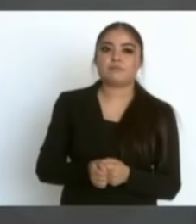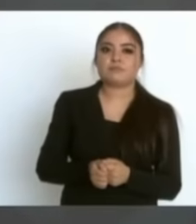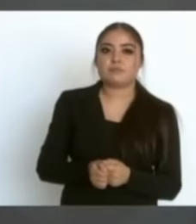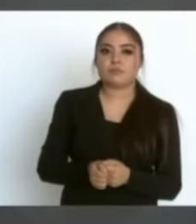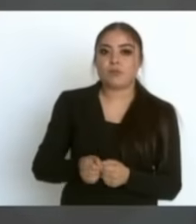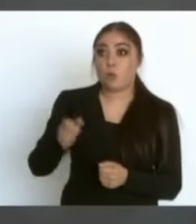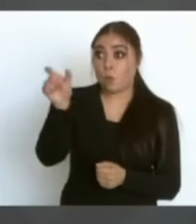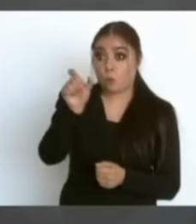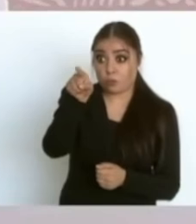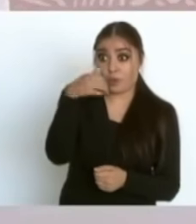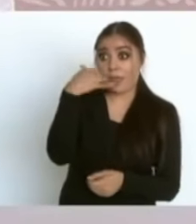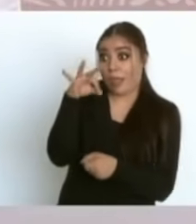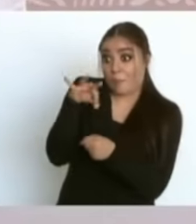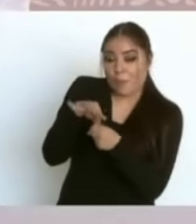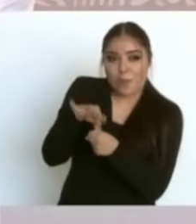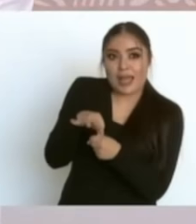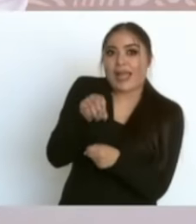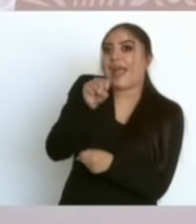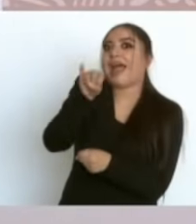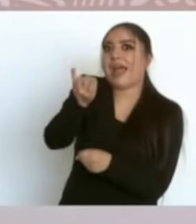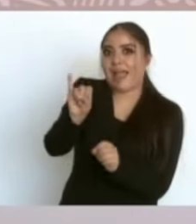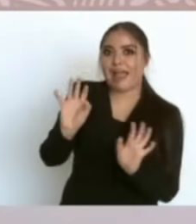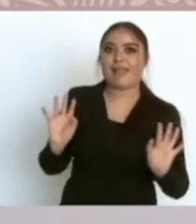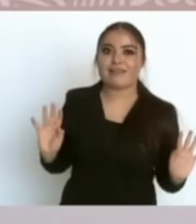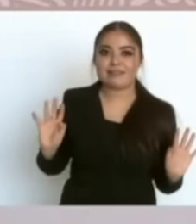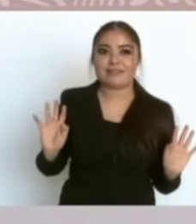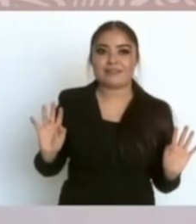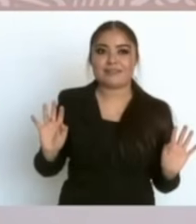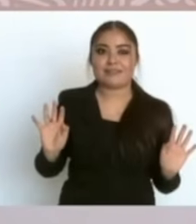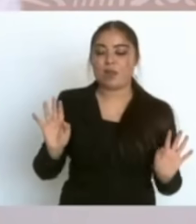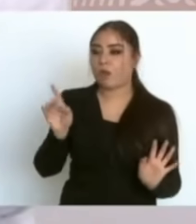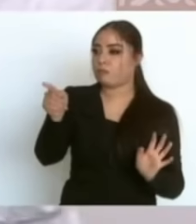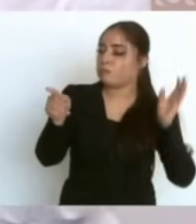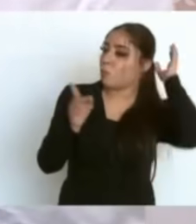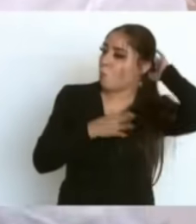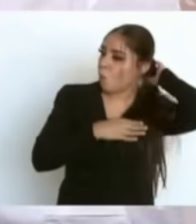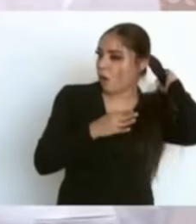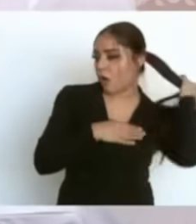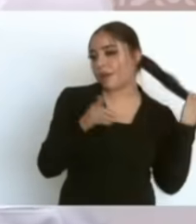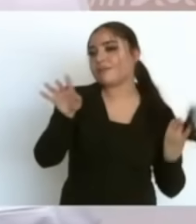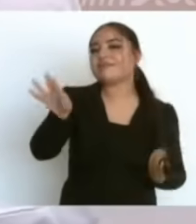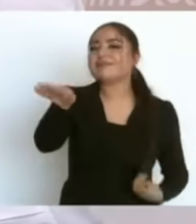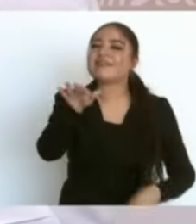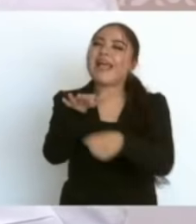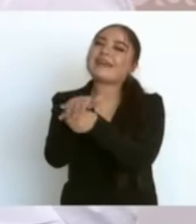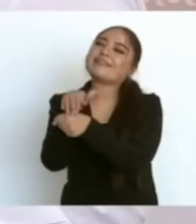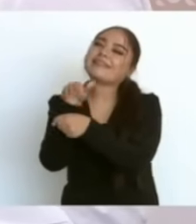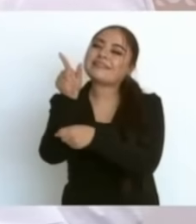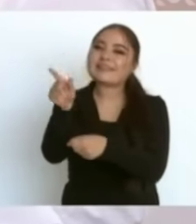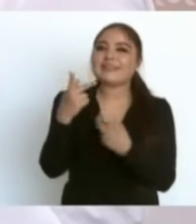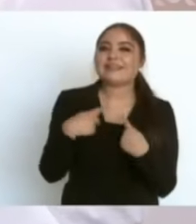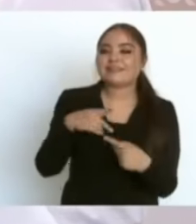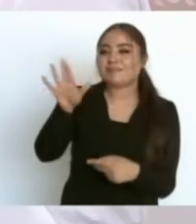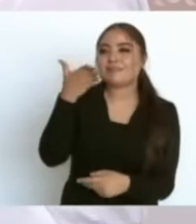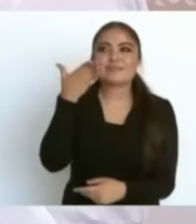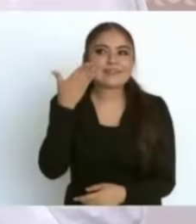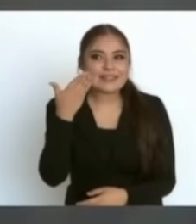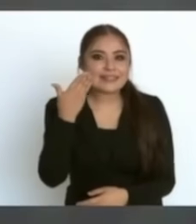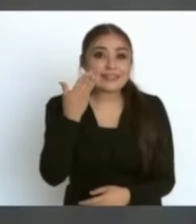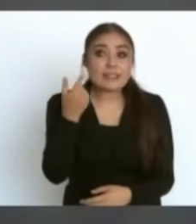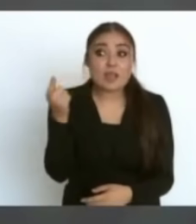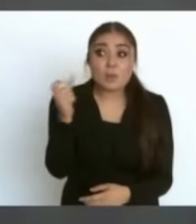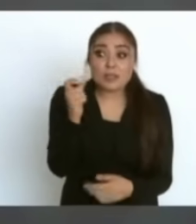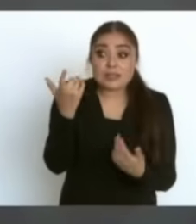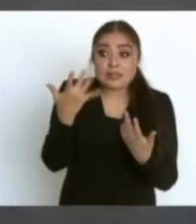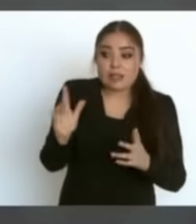están buscando los votos ahí sí son buenísimos para hacerle la barba al pueblo pero